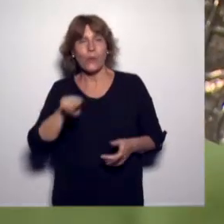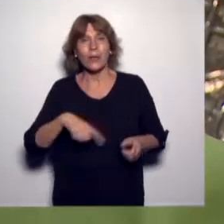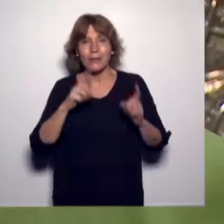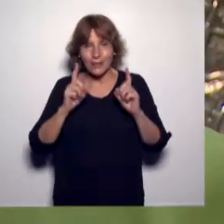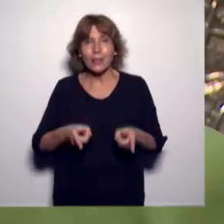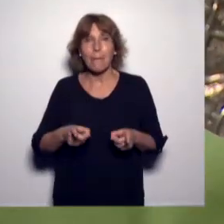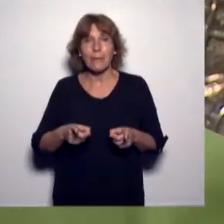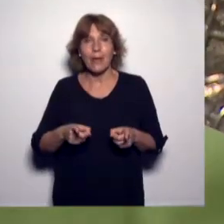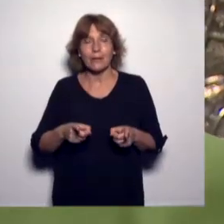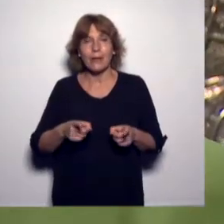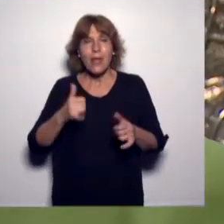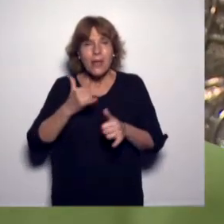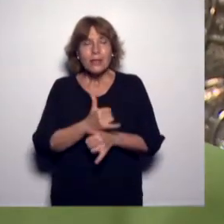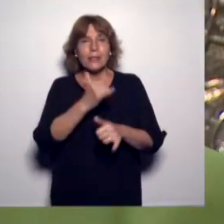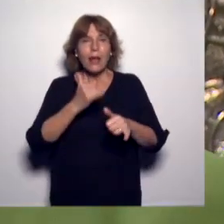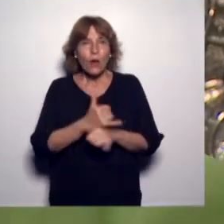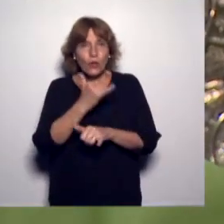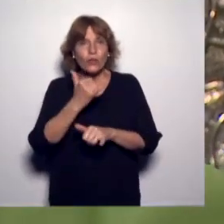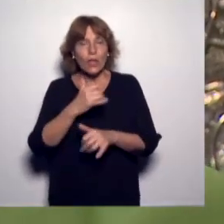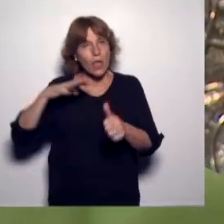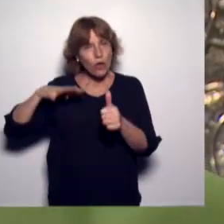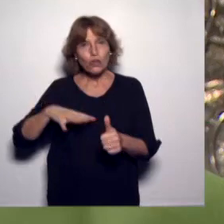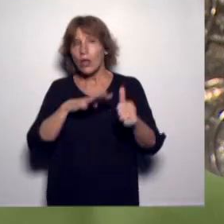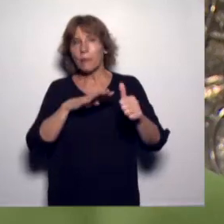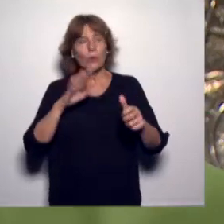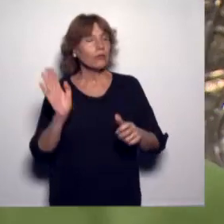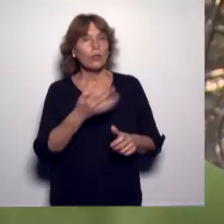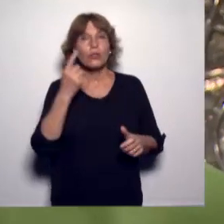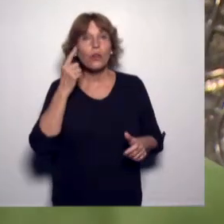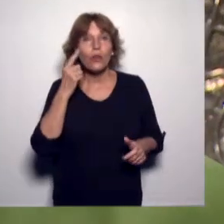los apóstoles, y cuantos vivieron en tu amistad a través de los